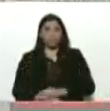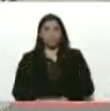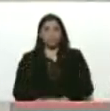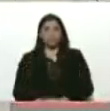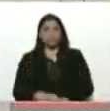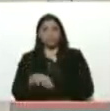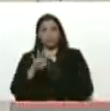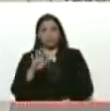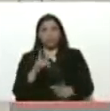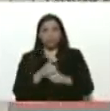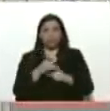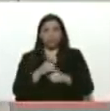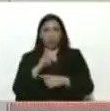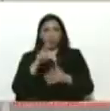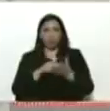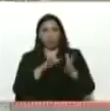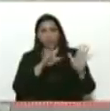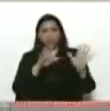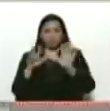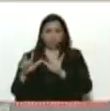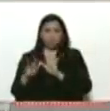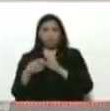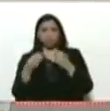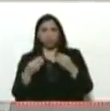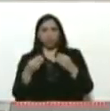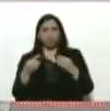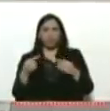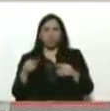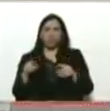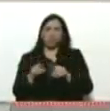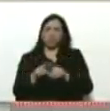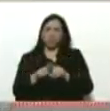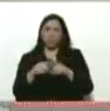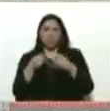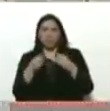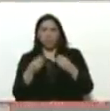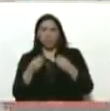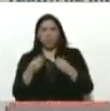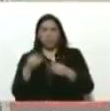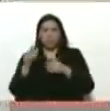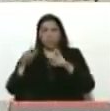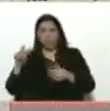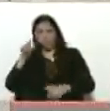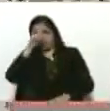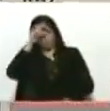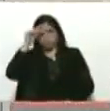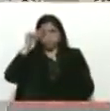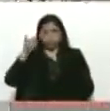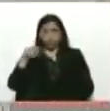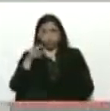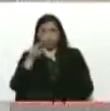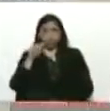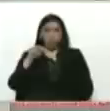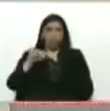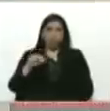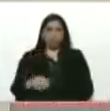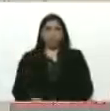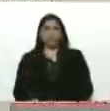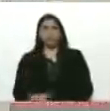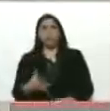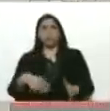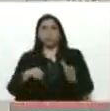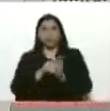4 de agosto de 2018, como uno dice, como los límites, pues. Actores, Julio Borges, Juan Requesén, Delgado Taboski, otra